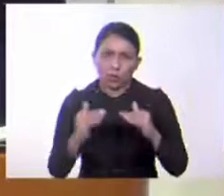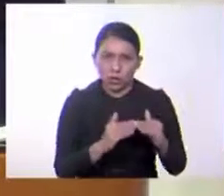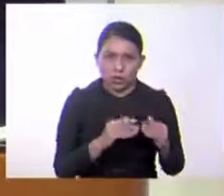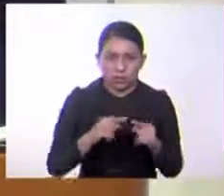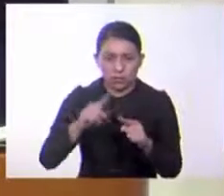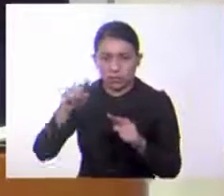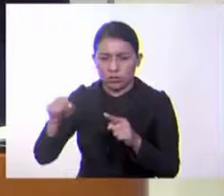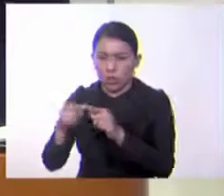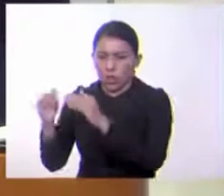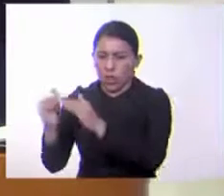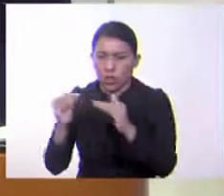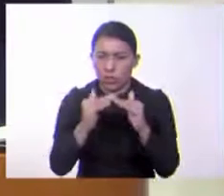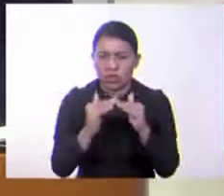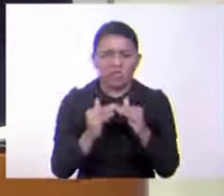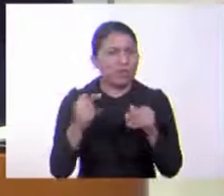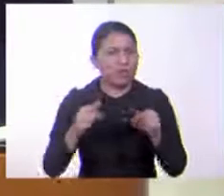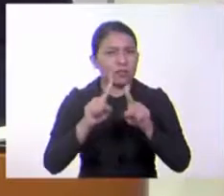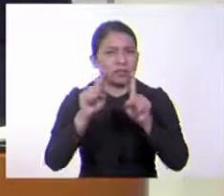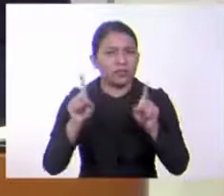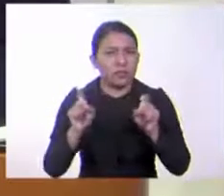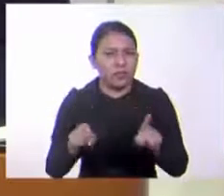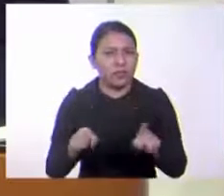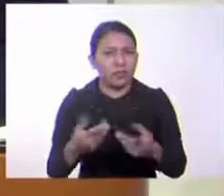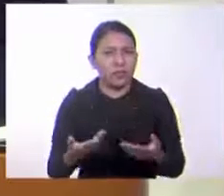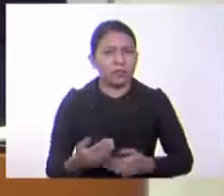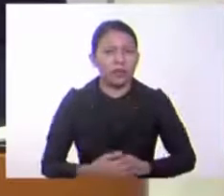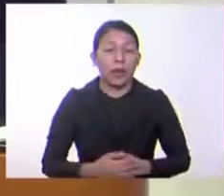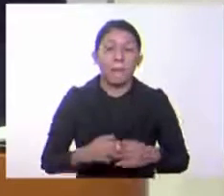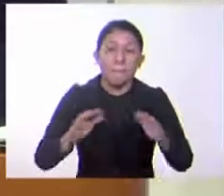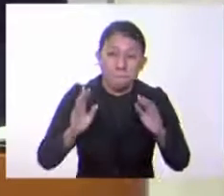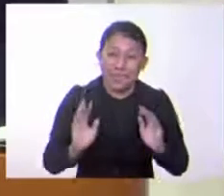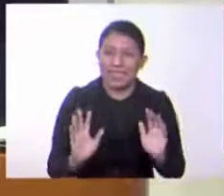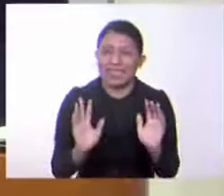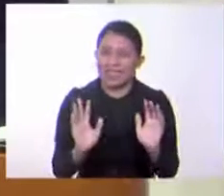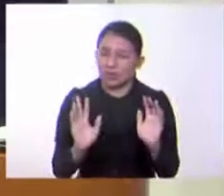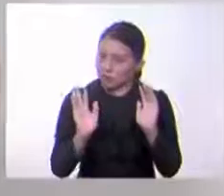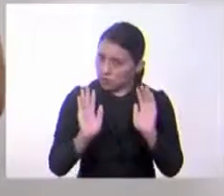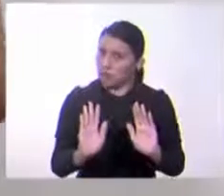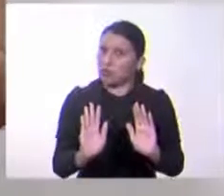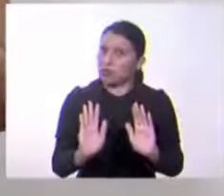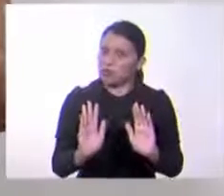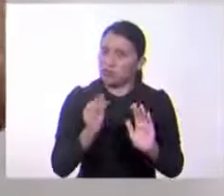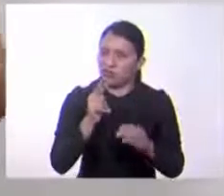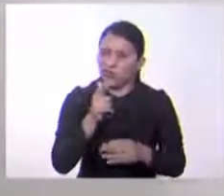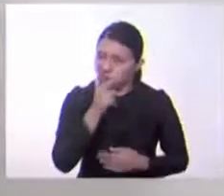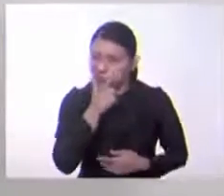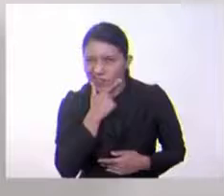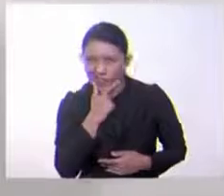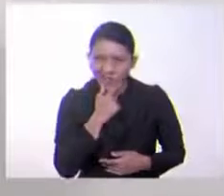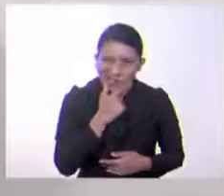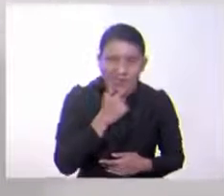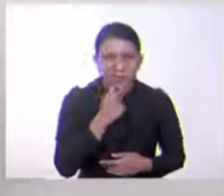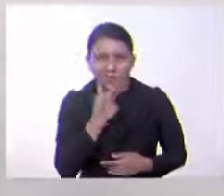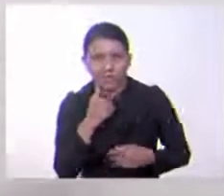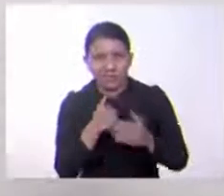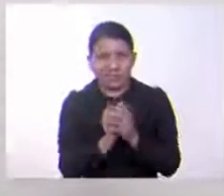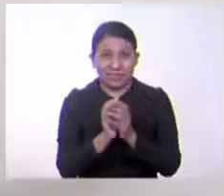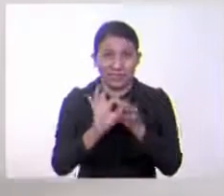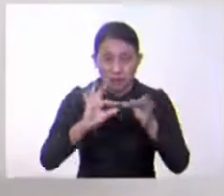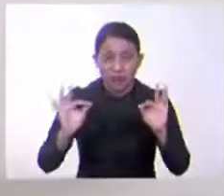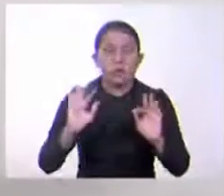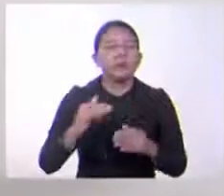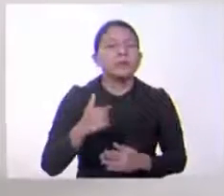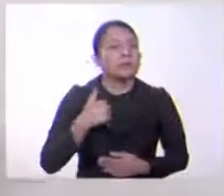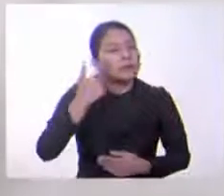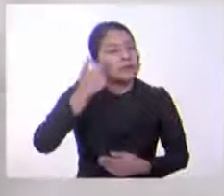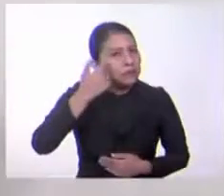de preguntas. Pero antes de entrar en sí a lo que es nuestro problema inicial, te voy a poner